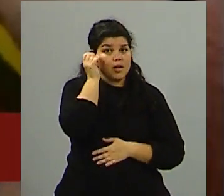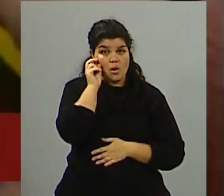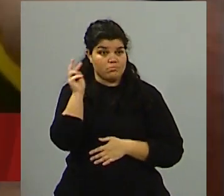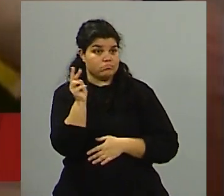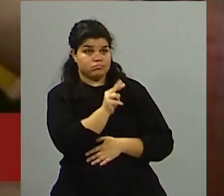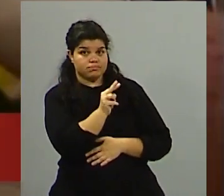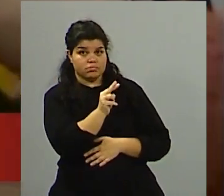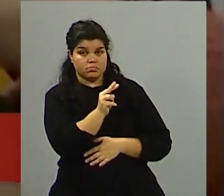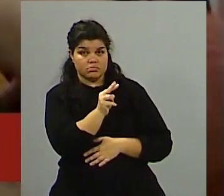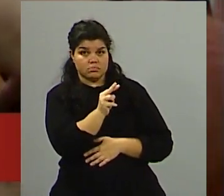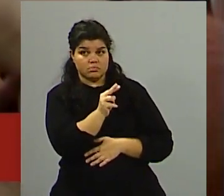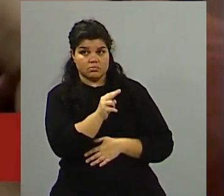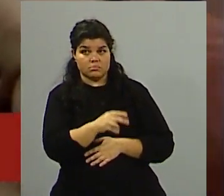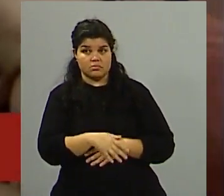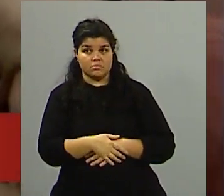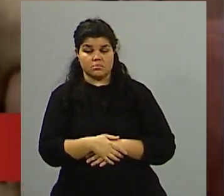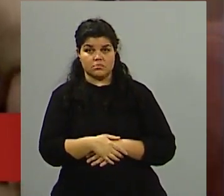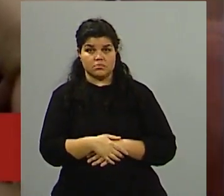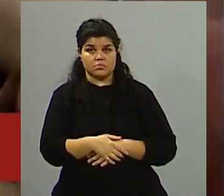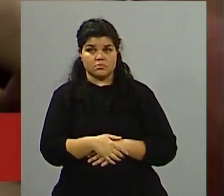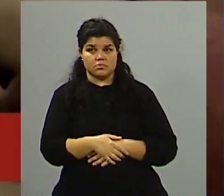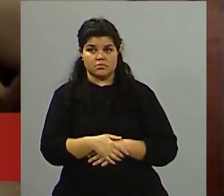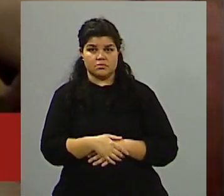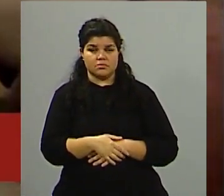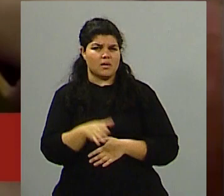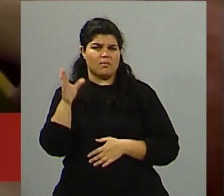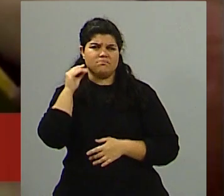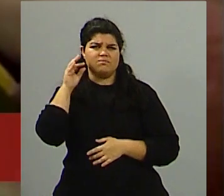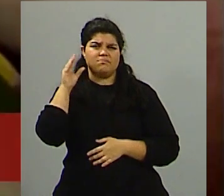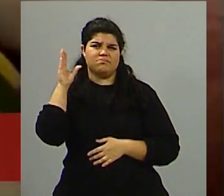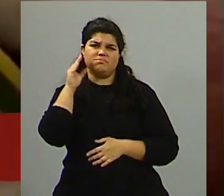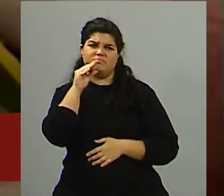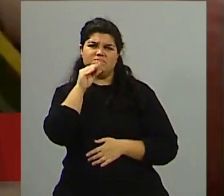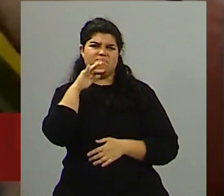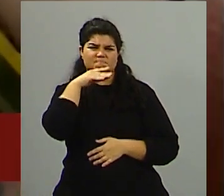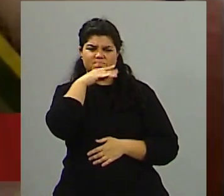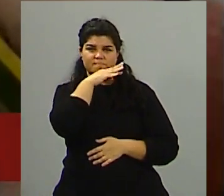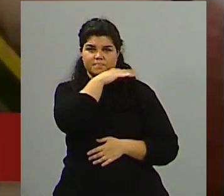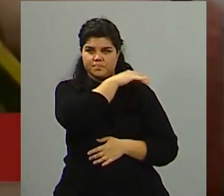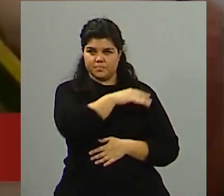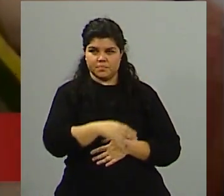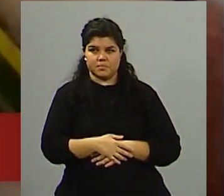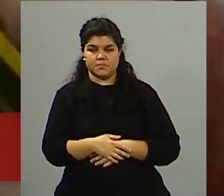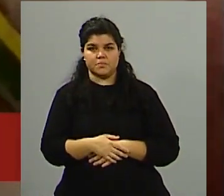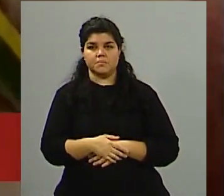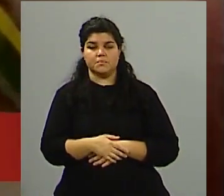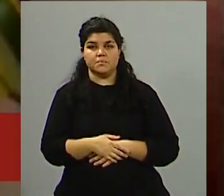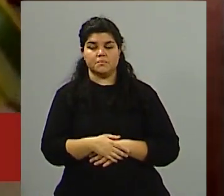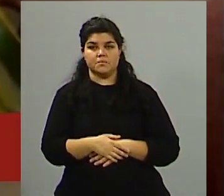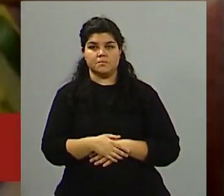¿Cuáles son los límites que tenemos que afrontar? ¿Qué debe poner Argentina y qué va a entregar para poder seguir adelante en estos meses?